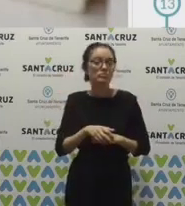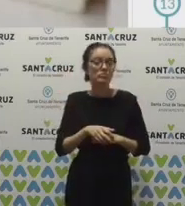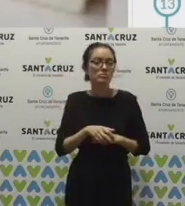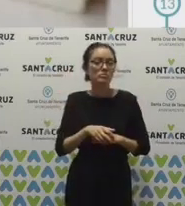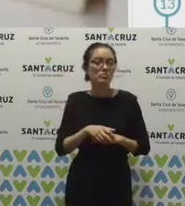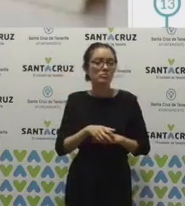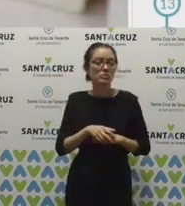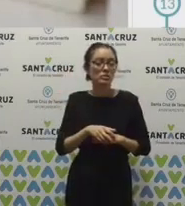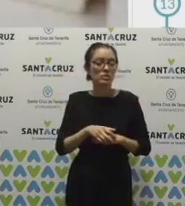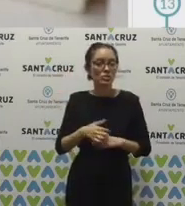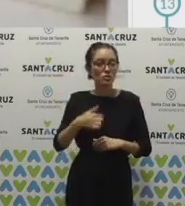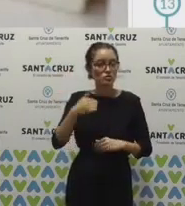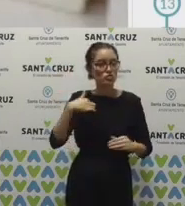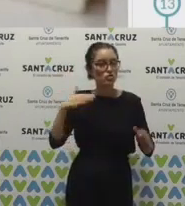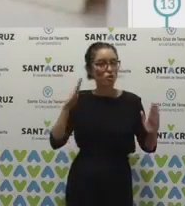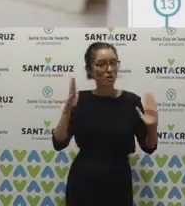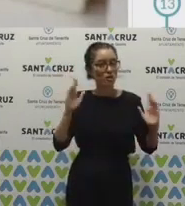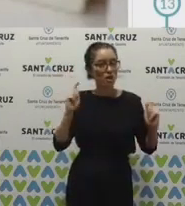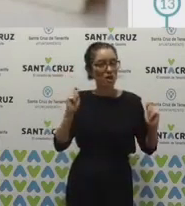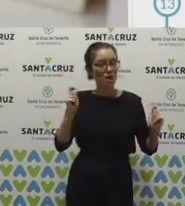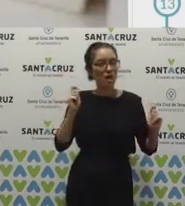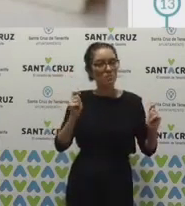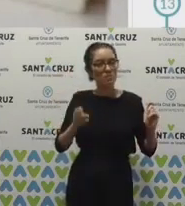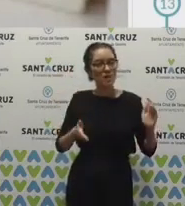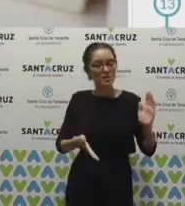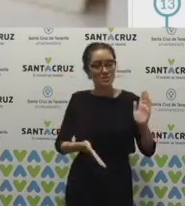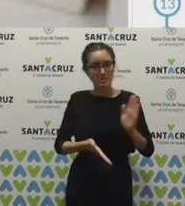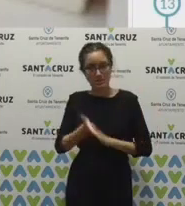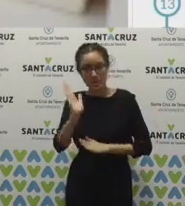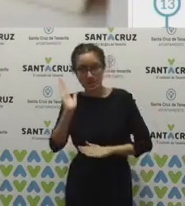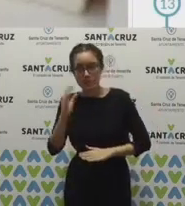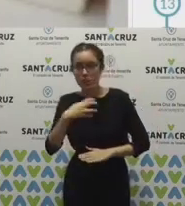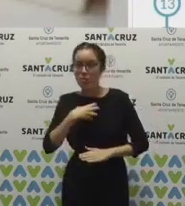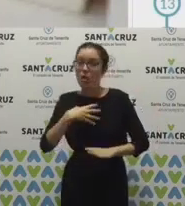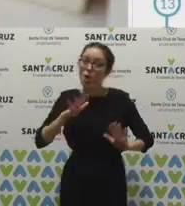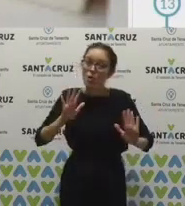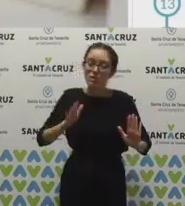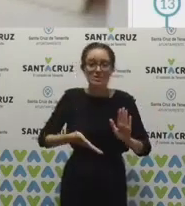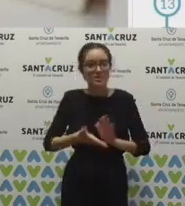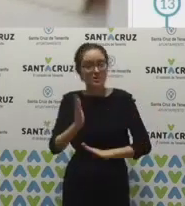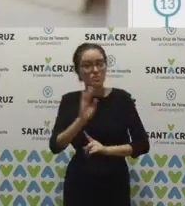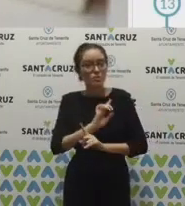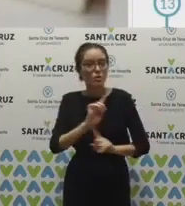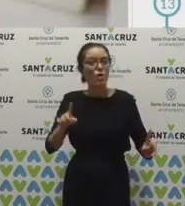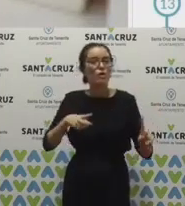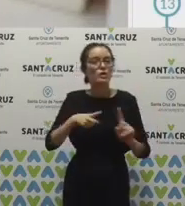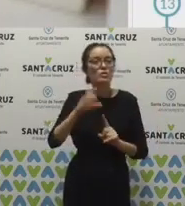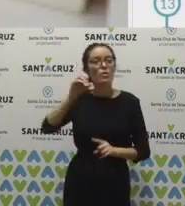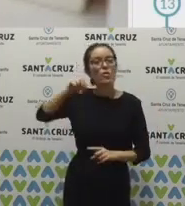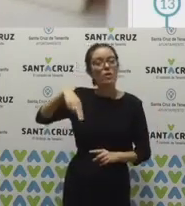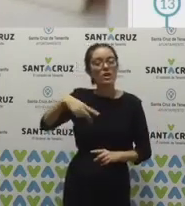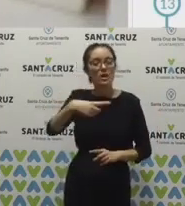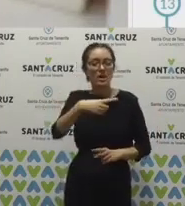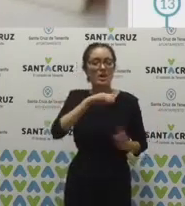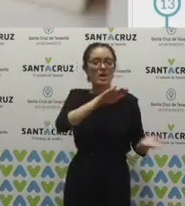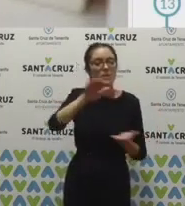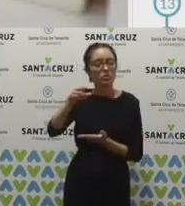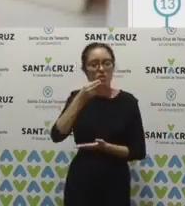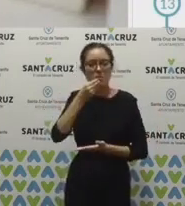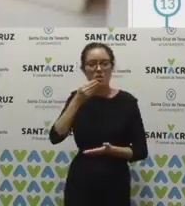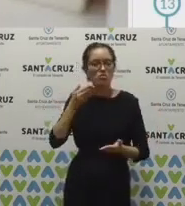no sabe durante el estado de alarma que estaba prohibido salir visitar a las entidades de reparto de alimentos